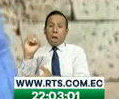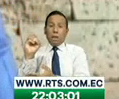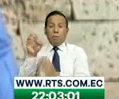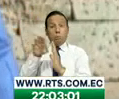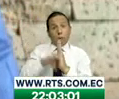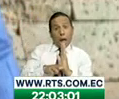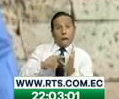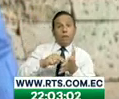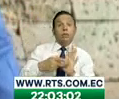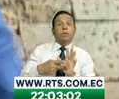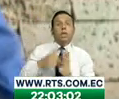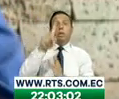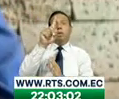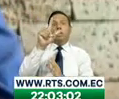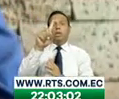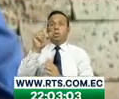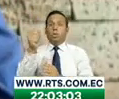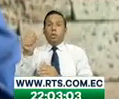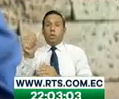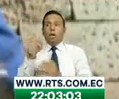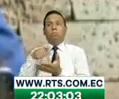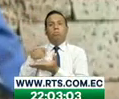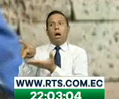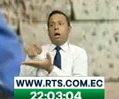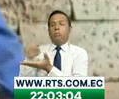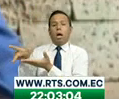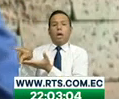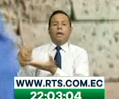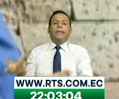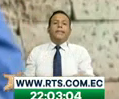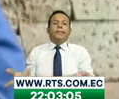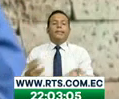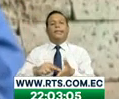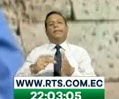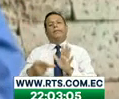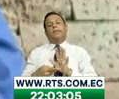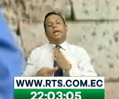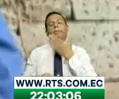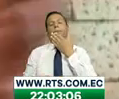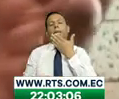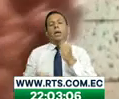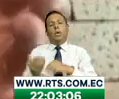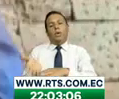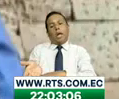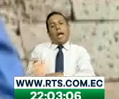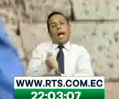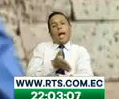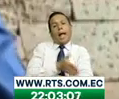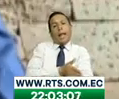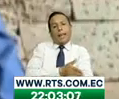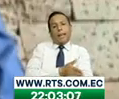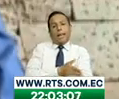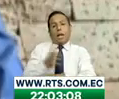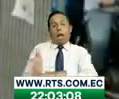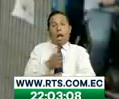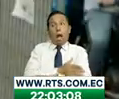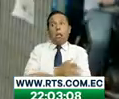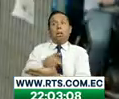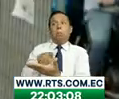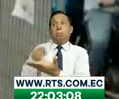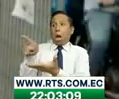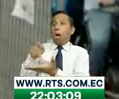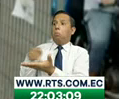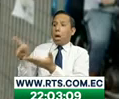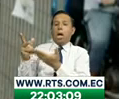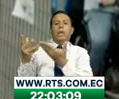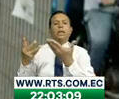mantenga la misma garantía. Por esa razón es que se paga antes del vencimiento y se liquida la operación. En el